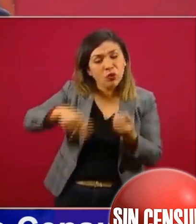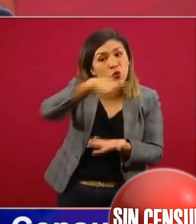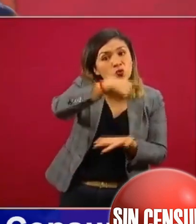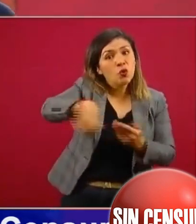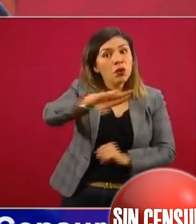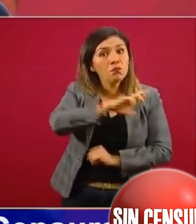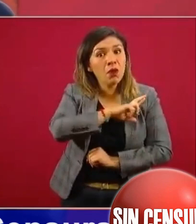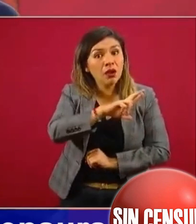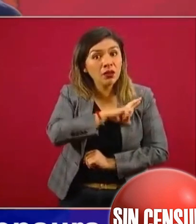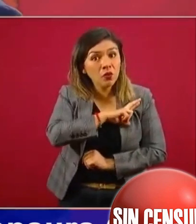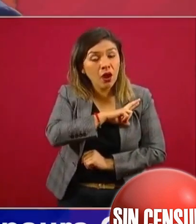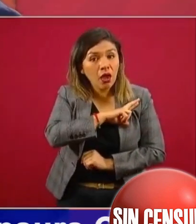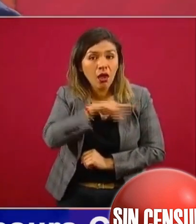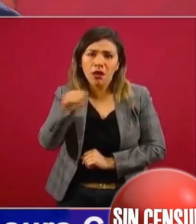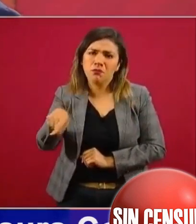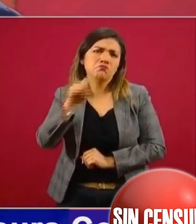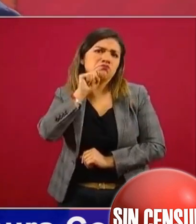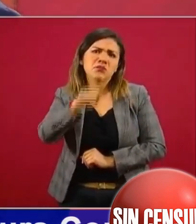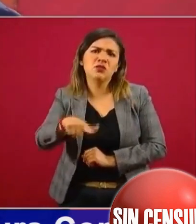es corrupción.